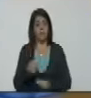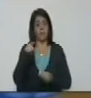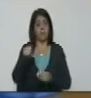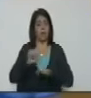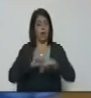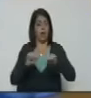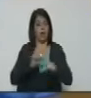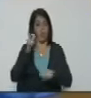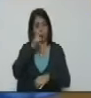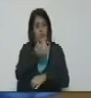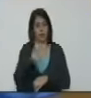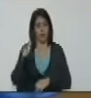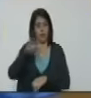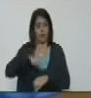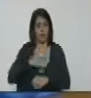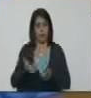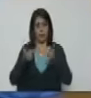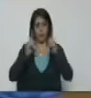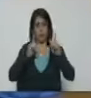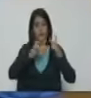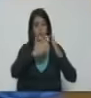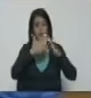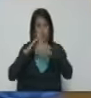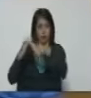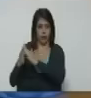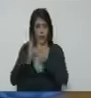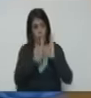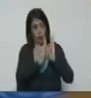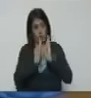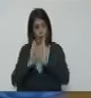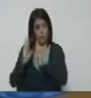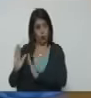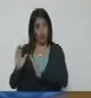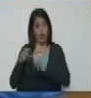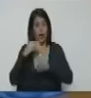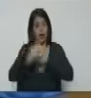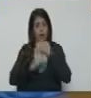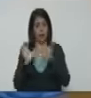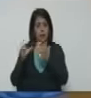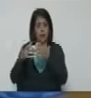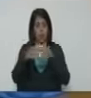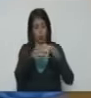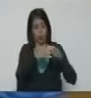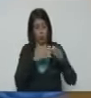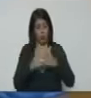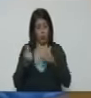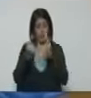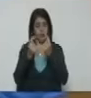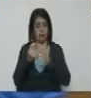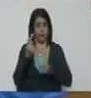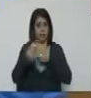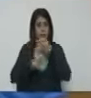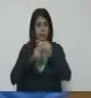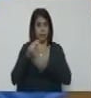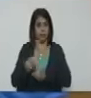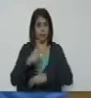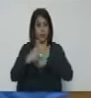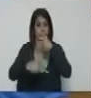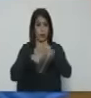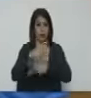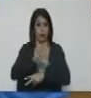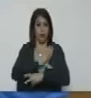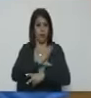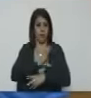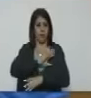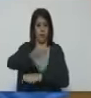de actuación del poder popular que permite a las comunidades organizadas la constitución de entidades económico-financieras y medios de producción de